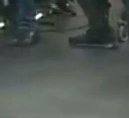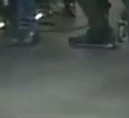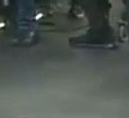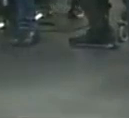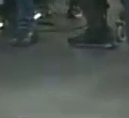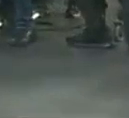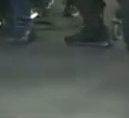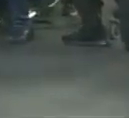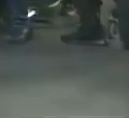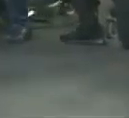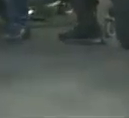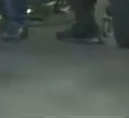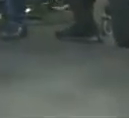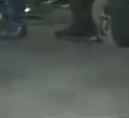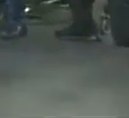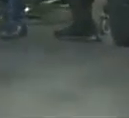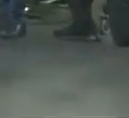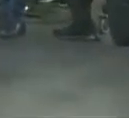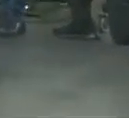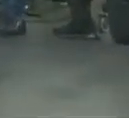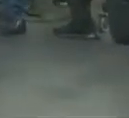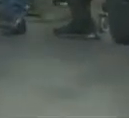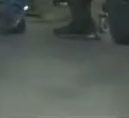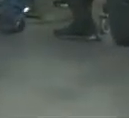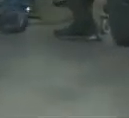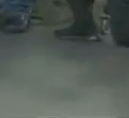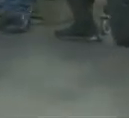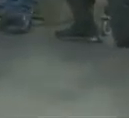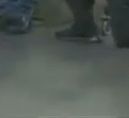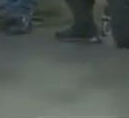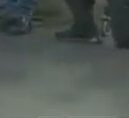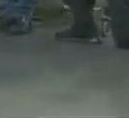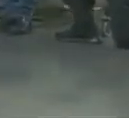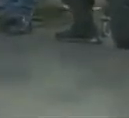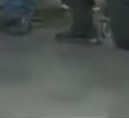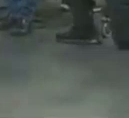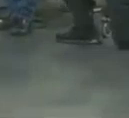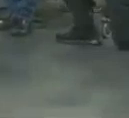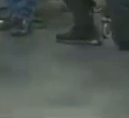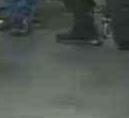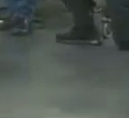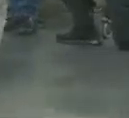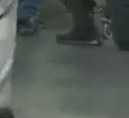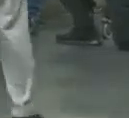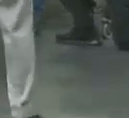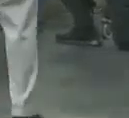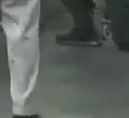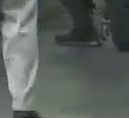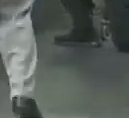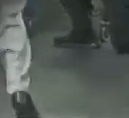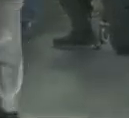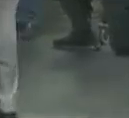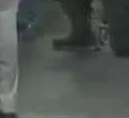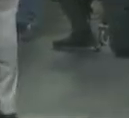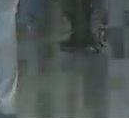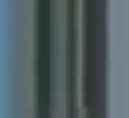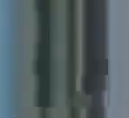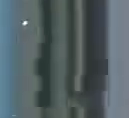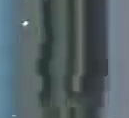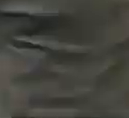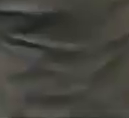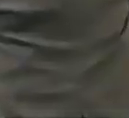Gracias, gracias. Bueno. ¿La carga? Sí. Emocionante. Muy emocionante.